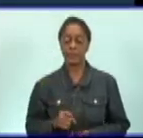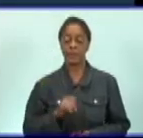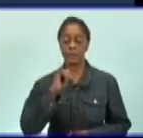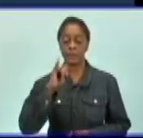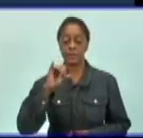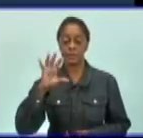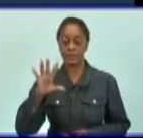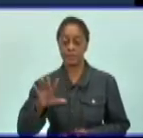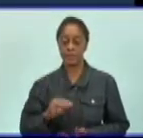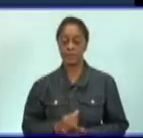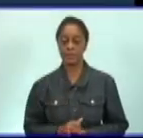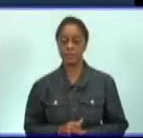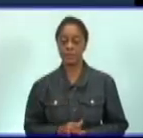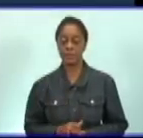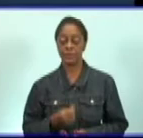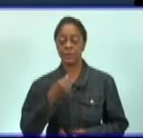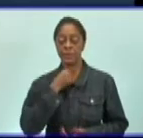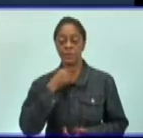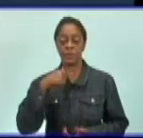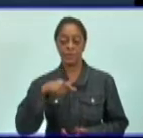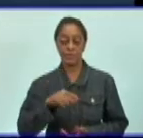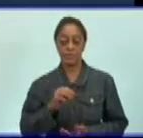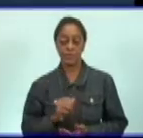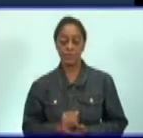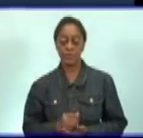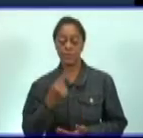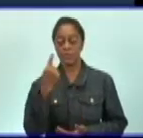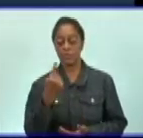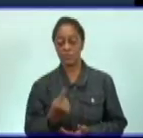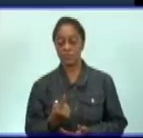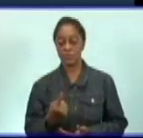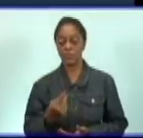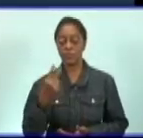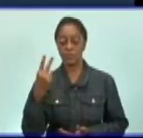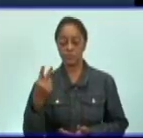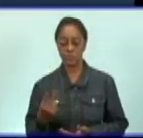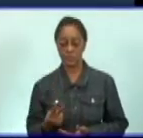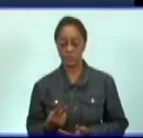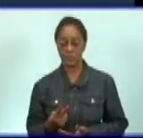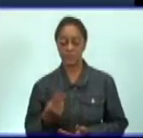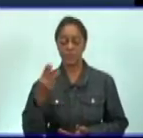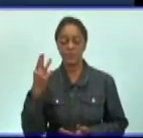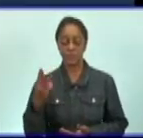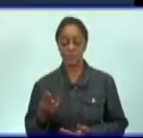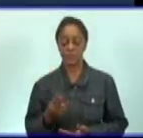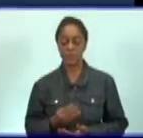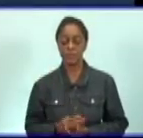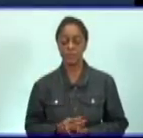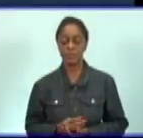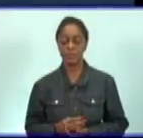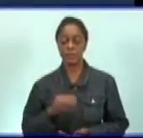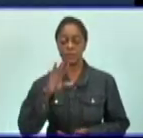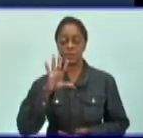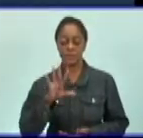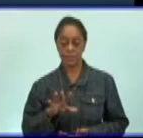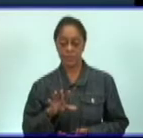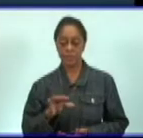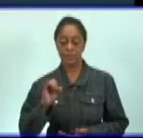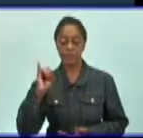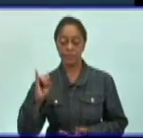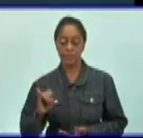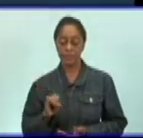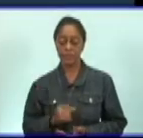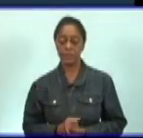65. Los ejercicios 1, 2, 3, 5 y